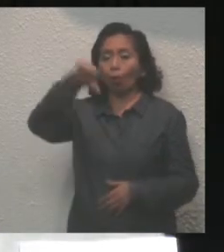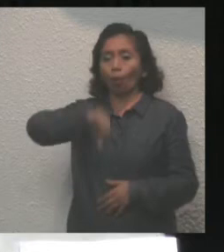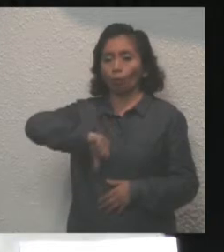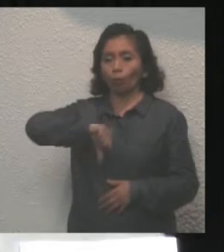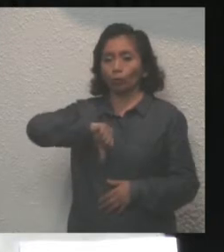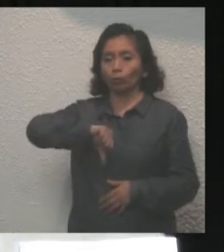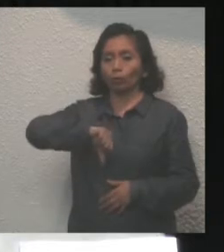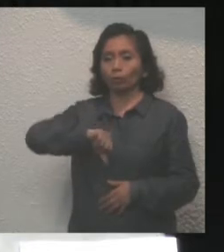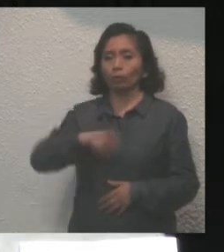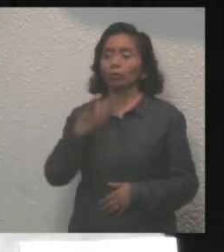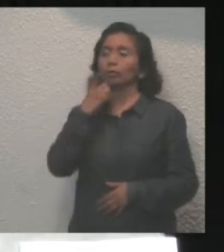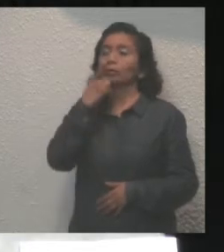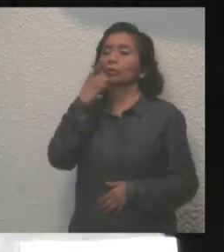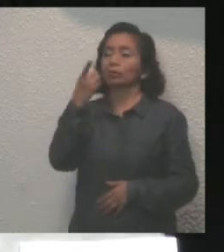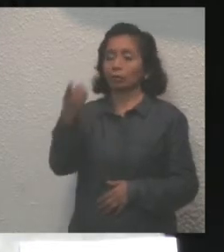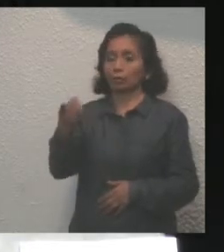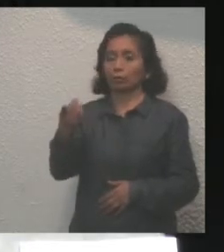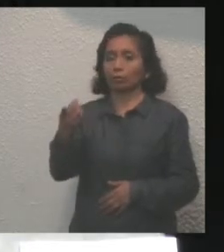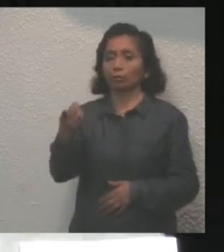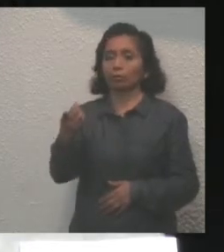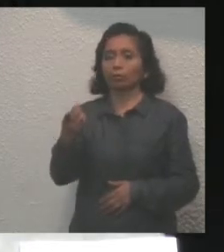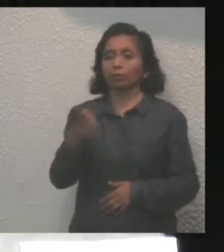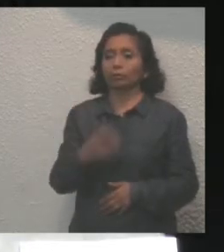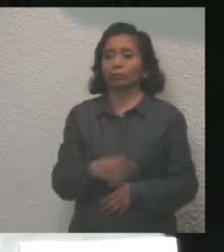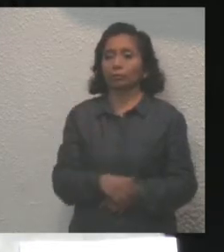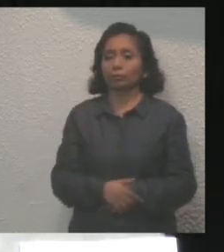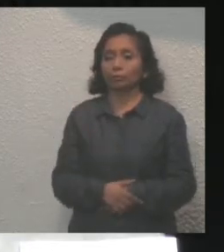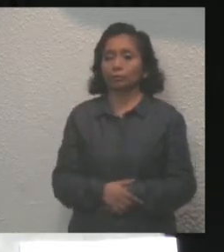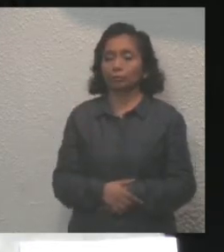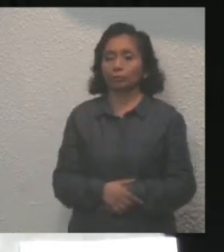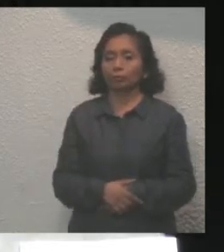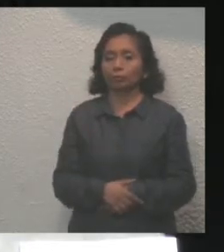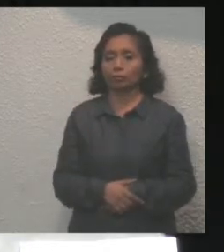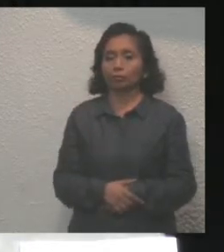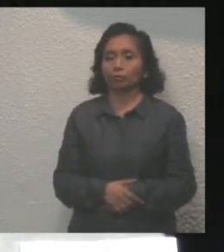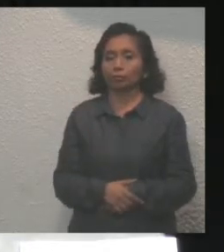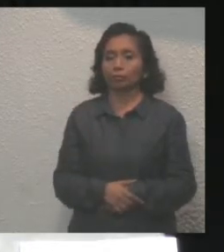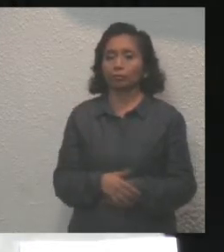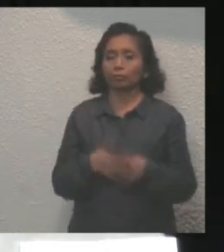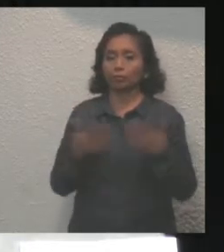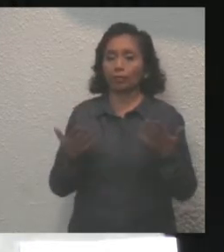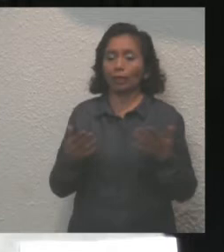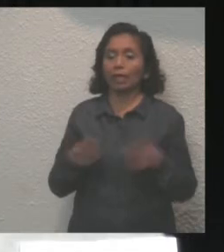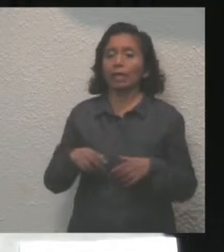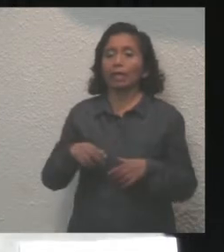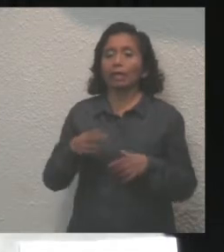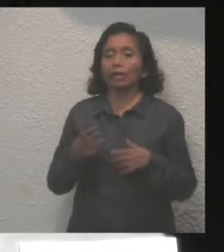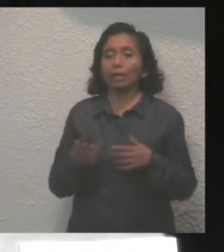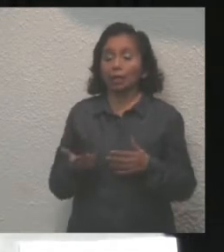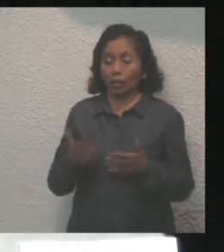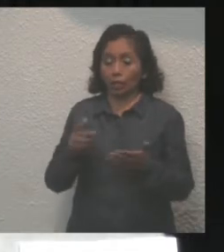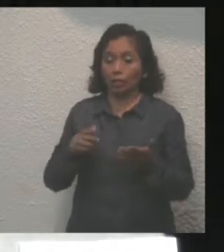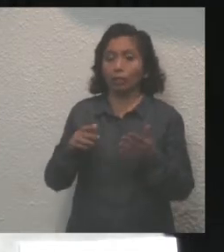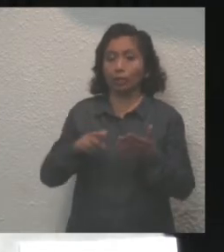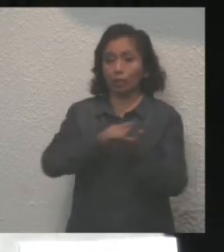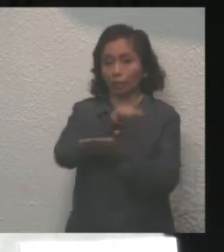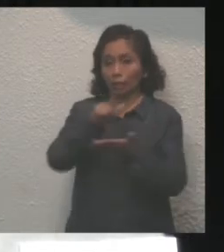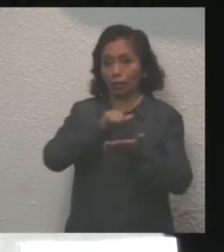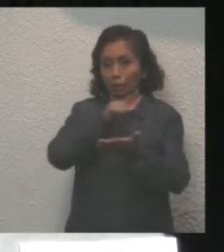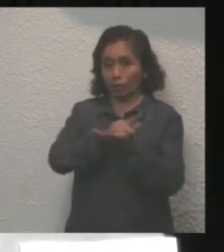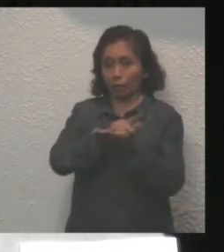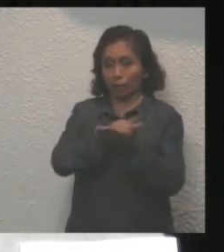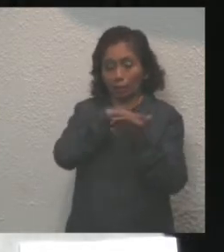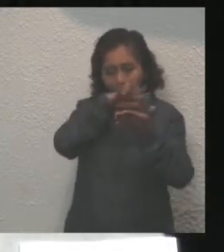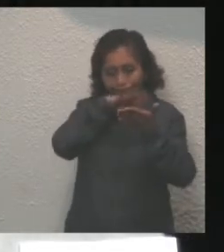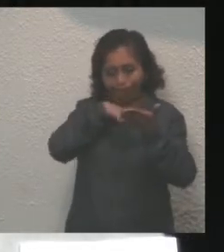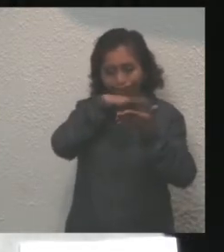permito manifestar las siguientes consideraciones pertinentes a lo expresado en este ejercicio constitucional de rendición